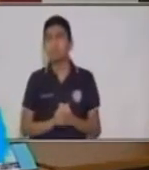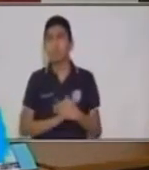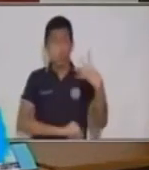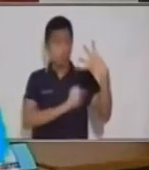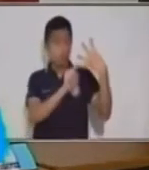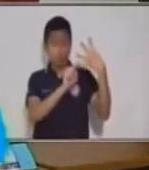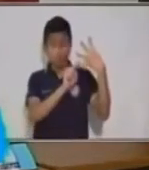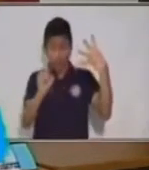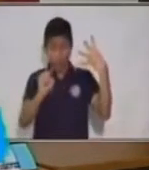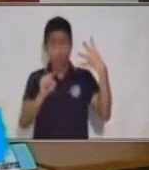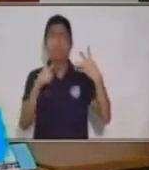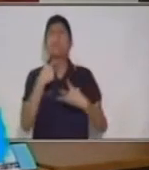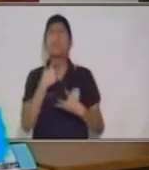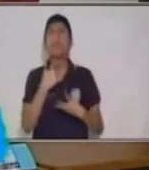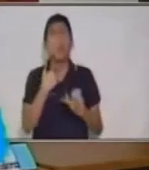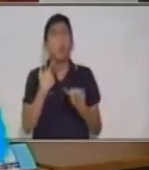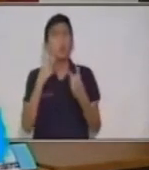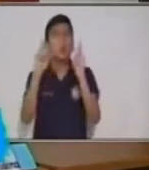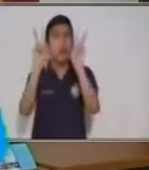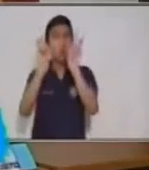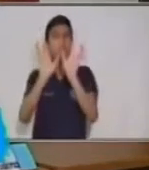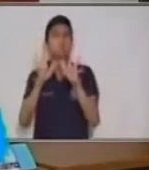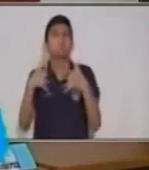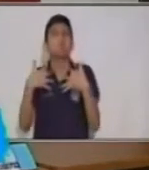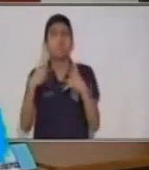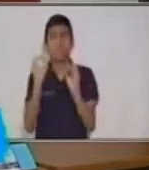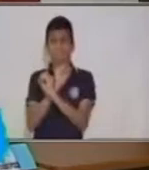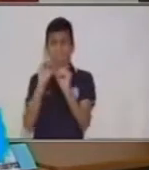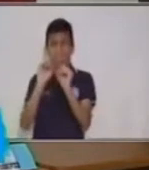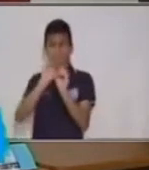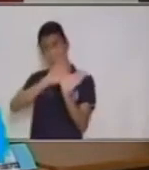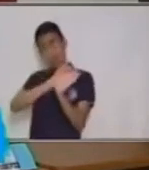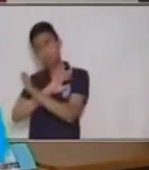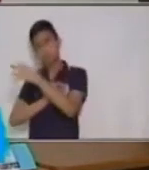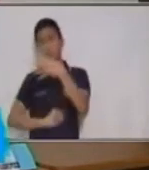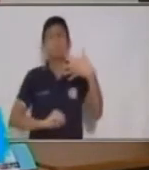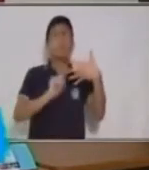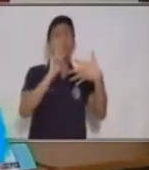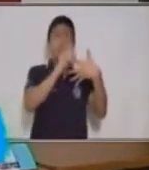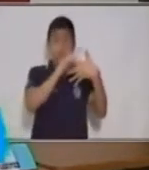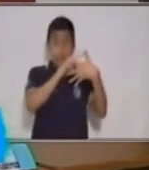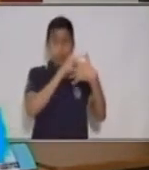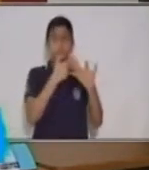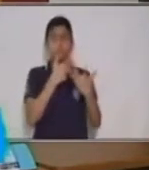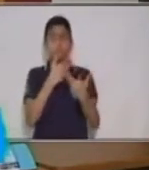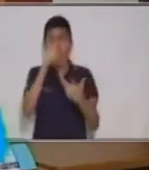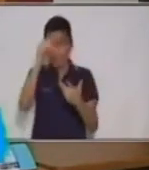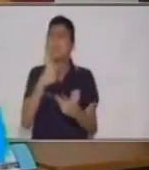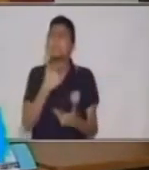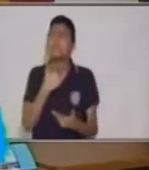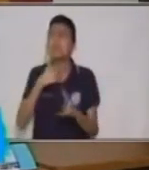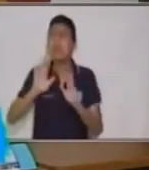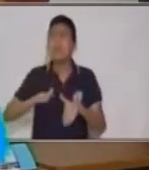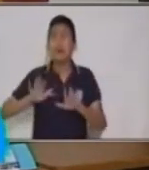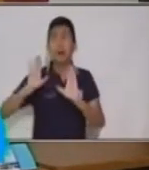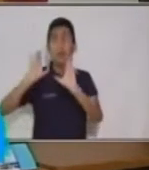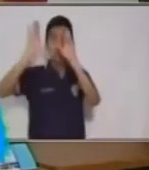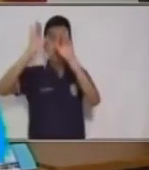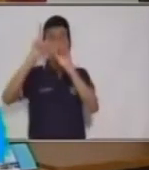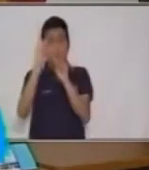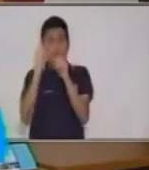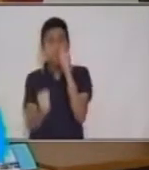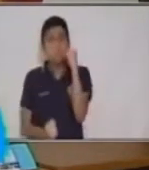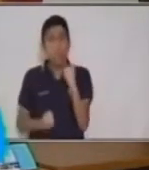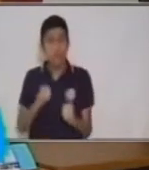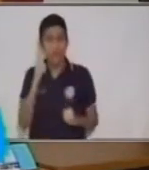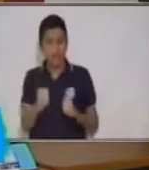número 4? Le gusta nada. Ah, bueno, sigamos con el 5. A este sí le gusta el baloncesto y la